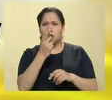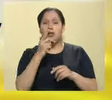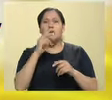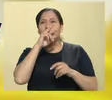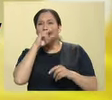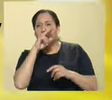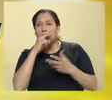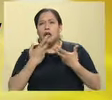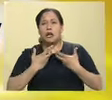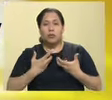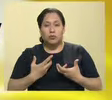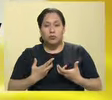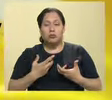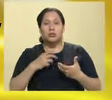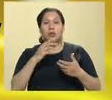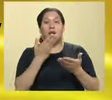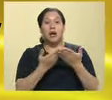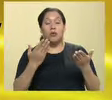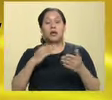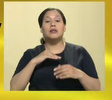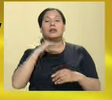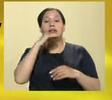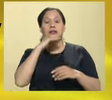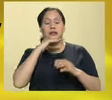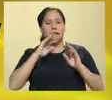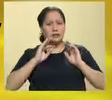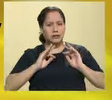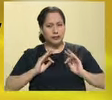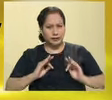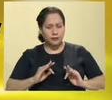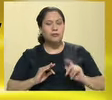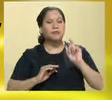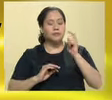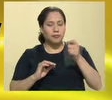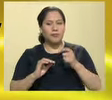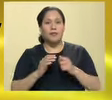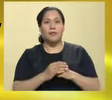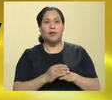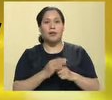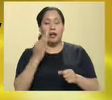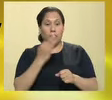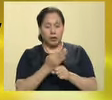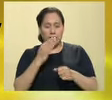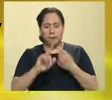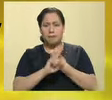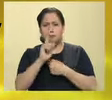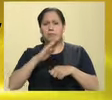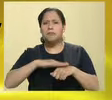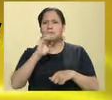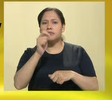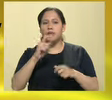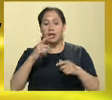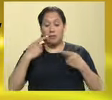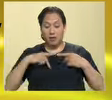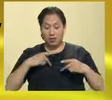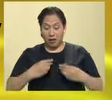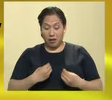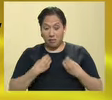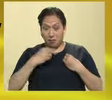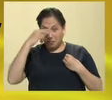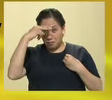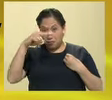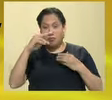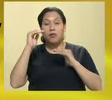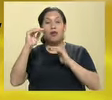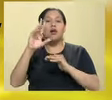ansiedad y angustia, voy a arrancar la satisfacción con lo que voy a decir. Pero el problema que tenemos es que la expectativa de vida del mexicano es hasta